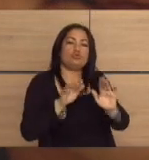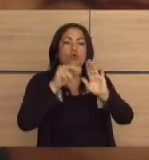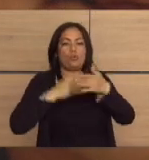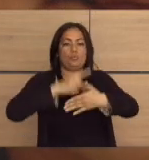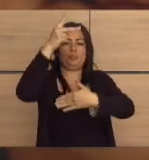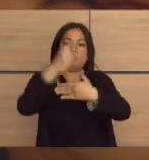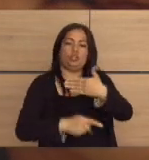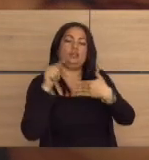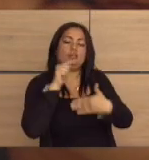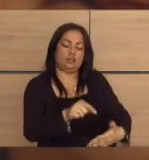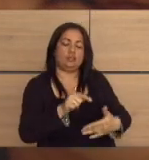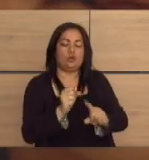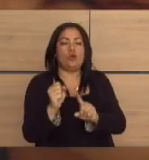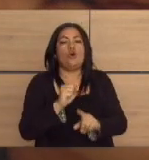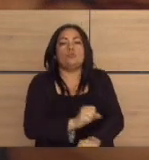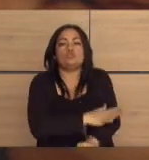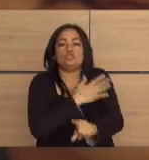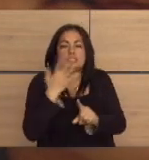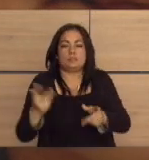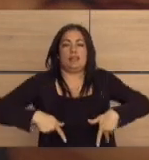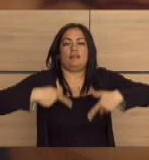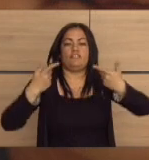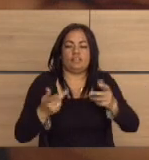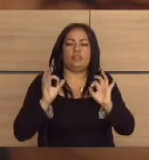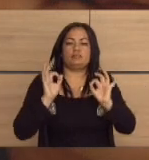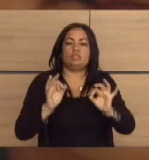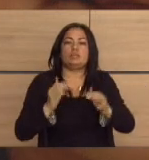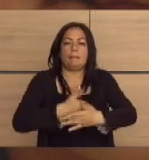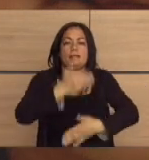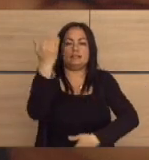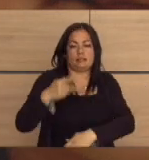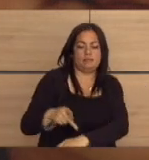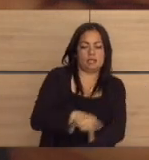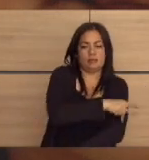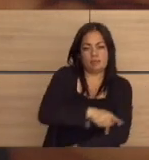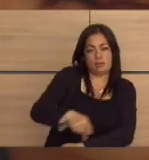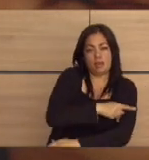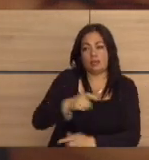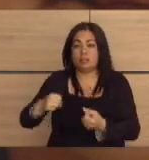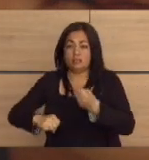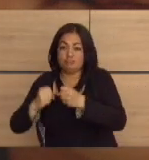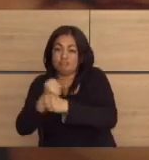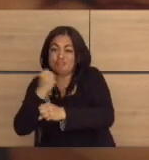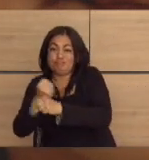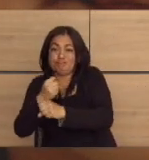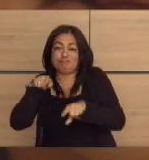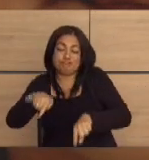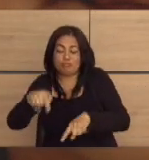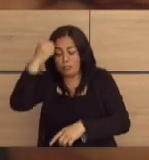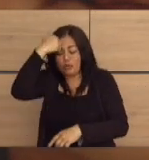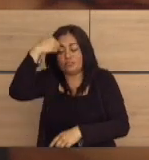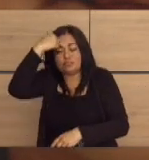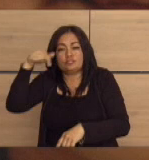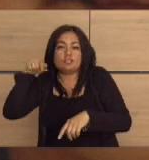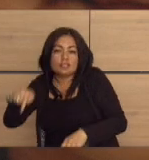proyecto que se trabaja desde la básica primaria y que su intención con el apoyo de los maestros es trabajar con los niños de ese